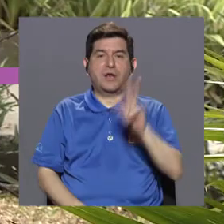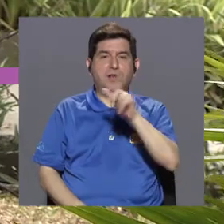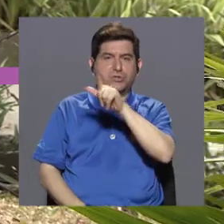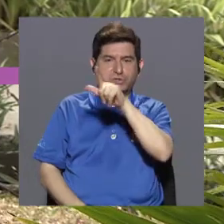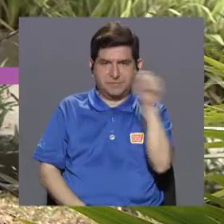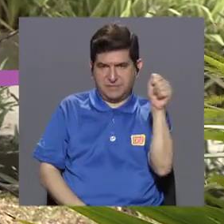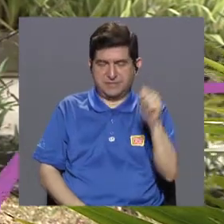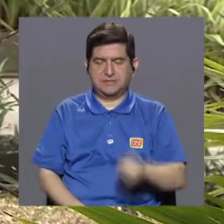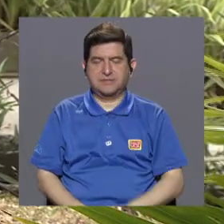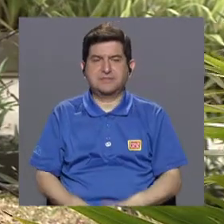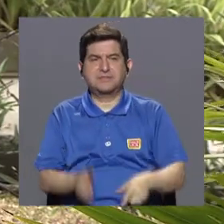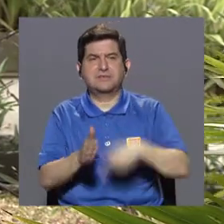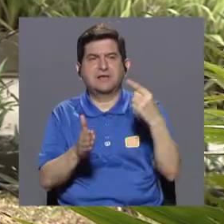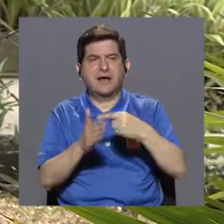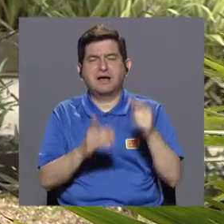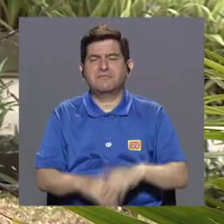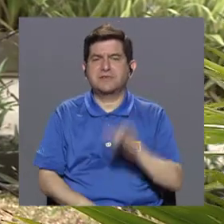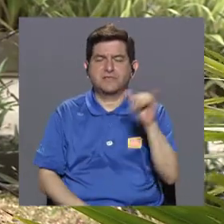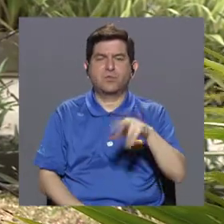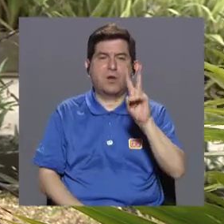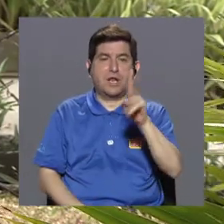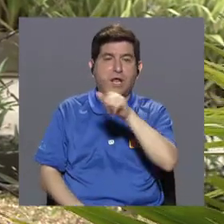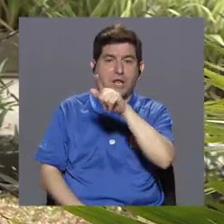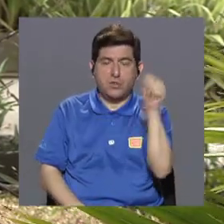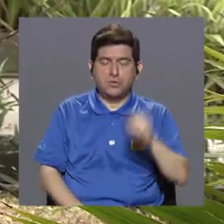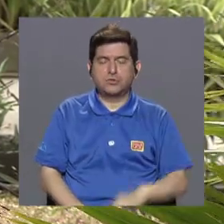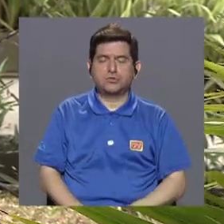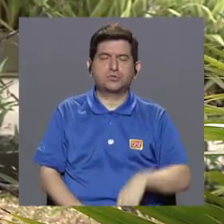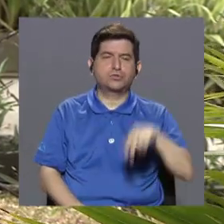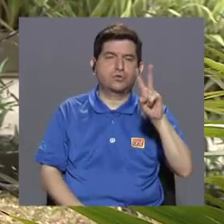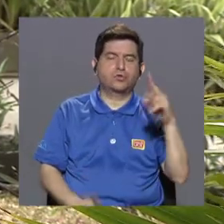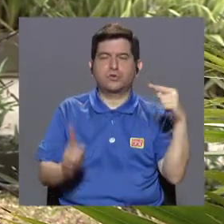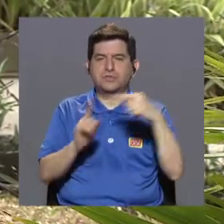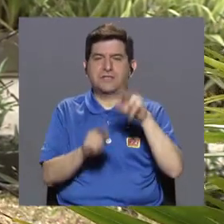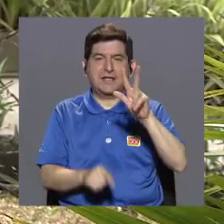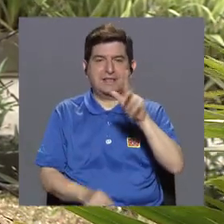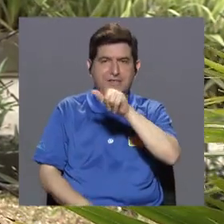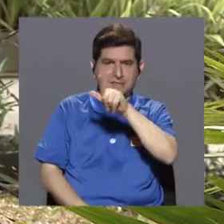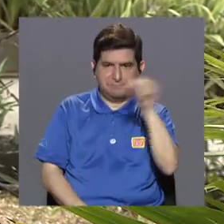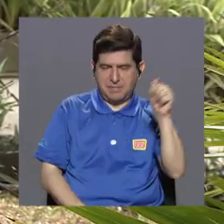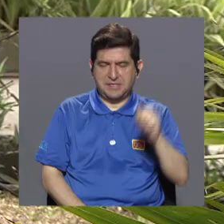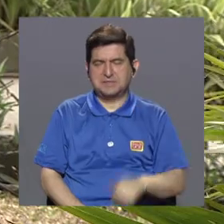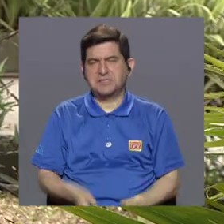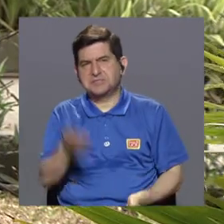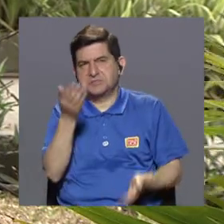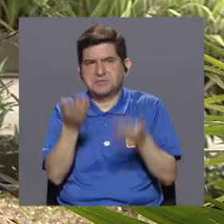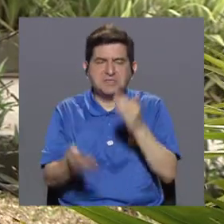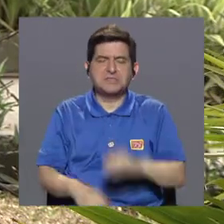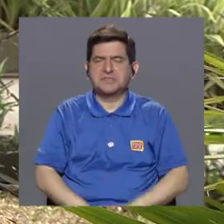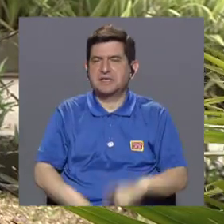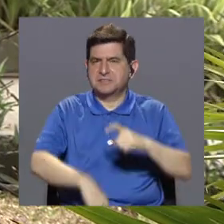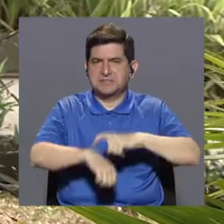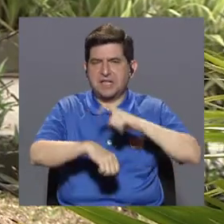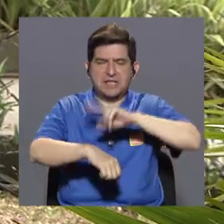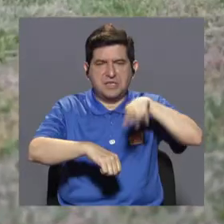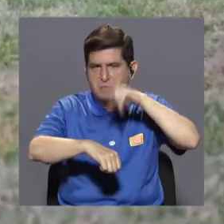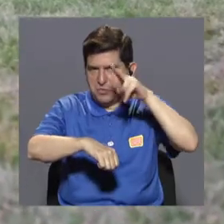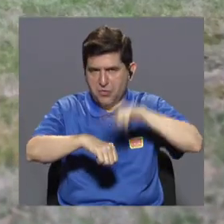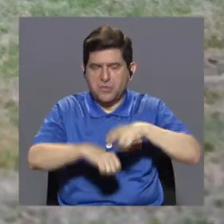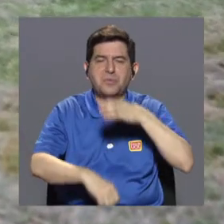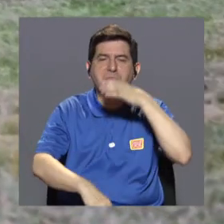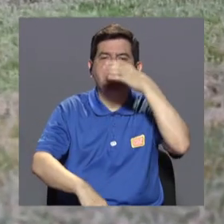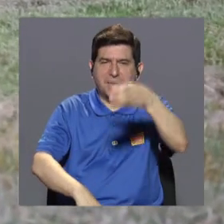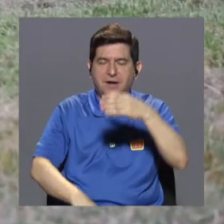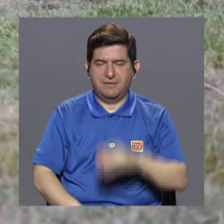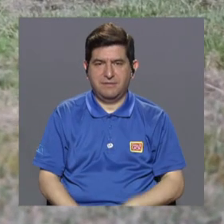cada 3 meses. A veces lo hacemos también cada 2, entre 2 y 3 meses es como periódicamente el tiempo